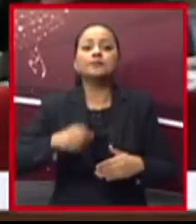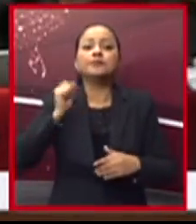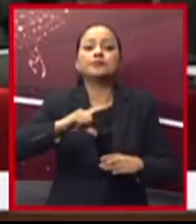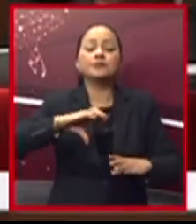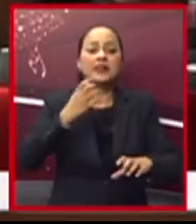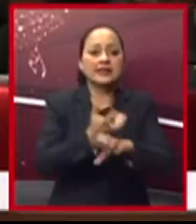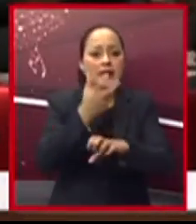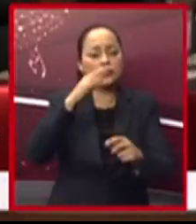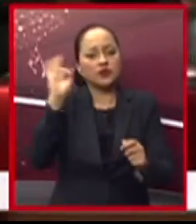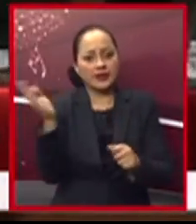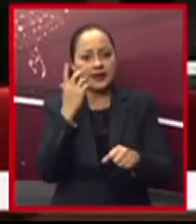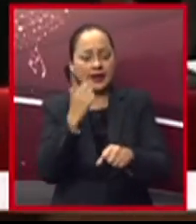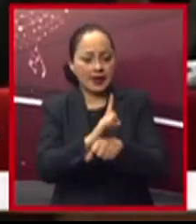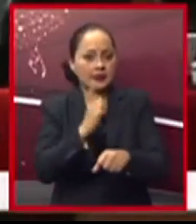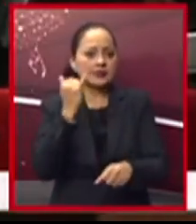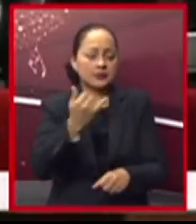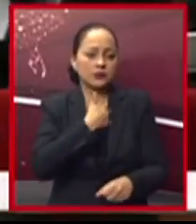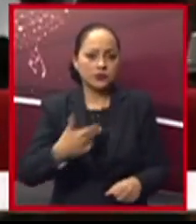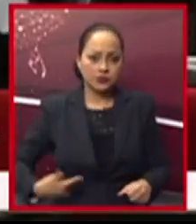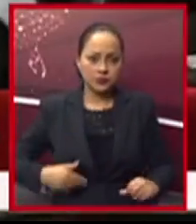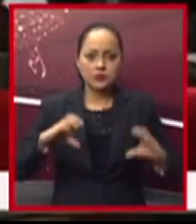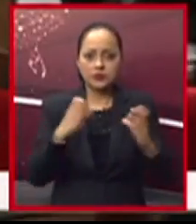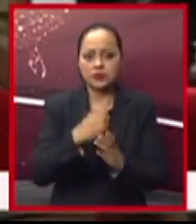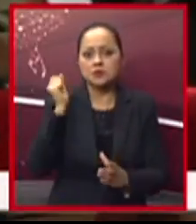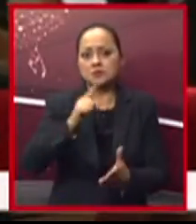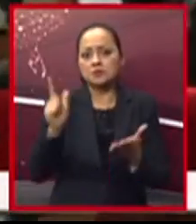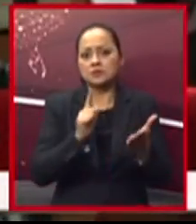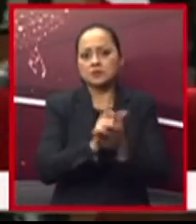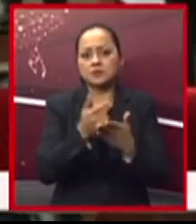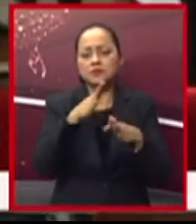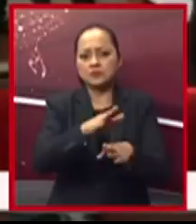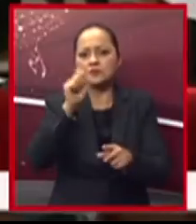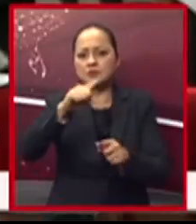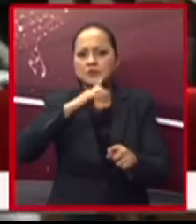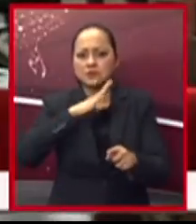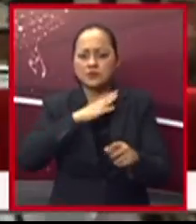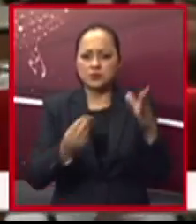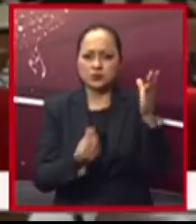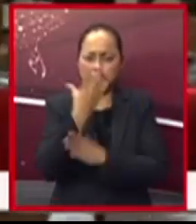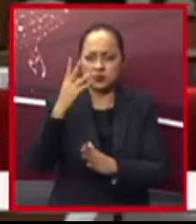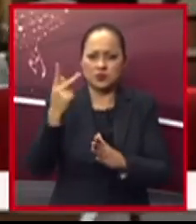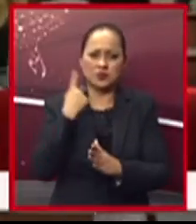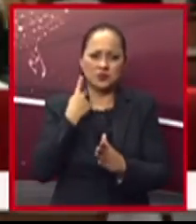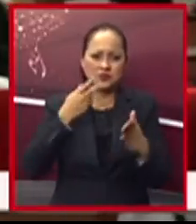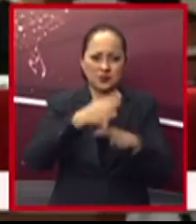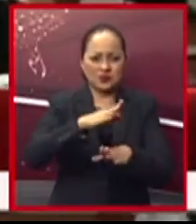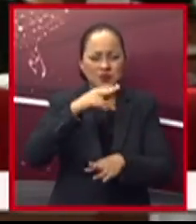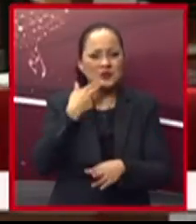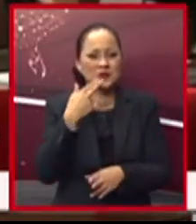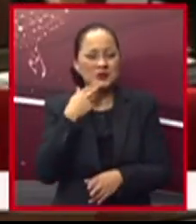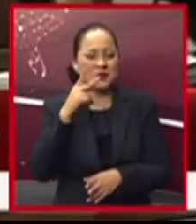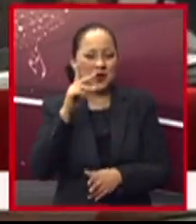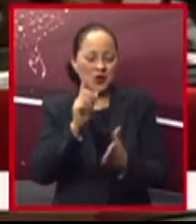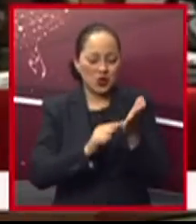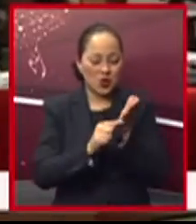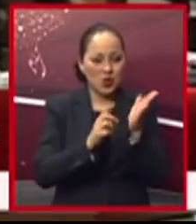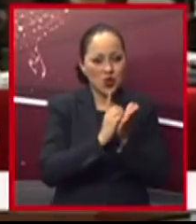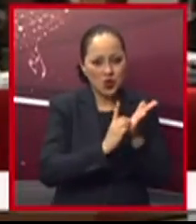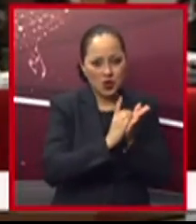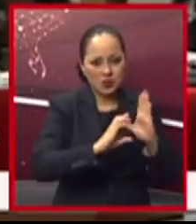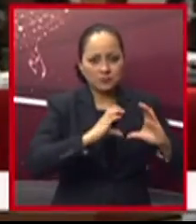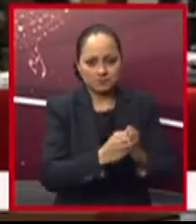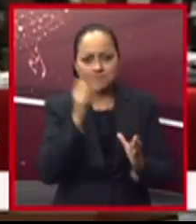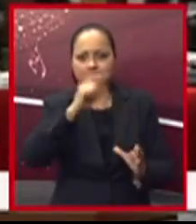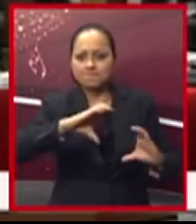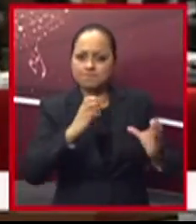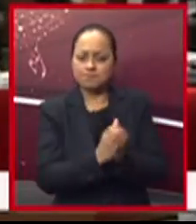entidades federativas y municipios, así como la legislación secundaria por la que se defina una nueva política sobre el uso de las drogas, así como su